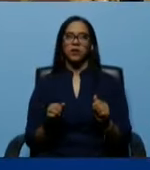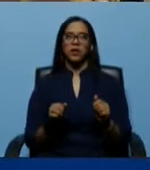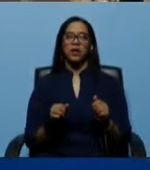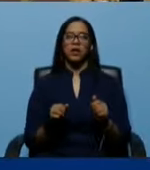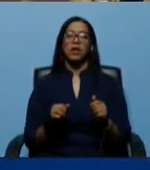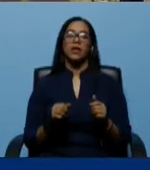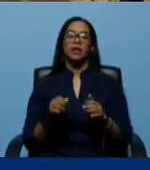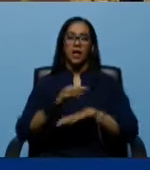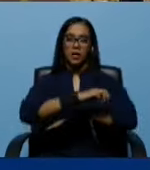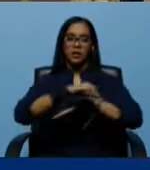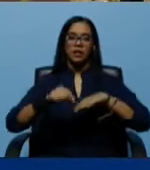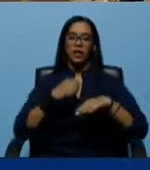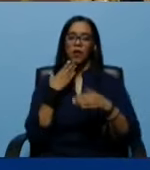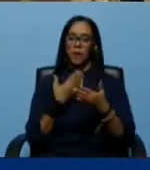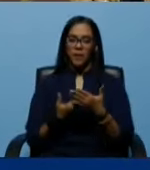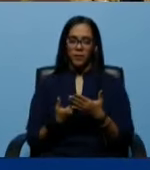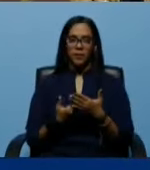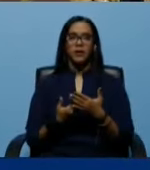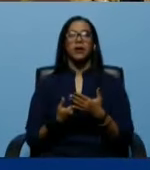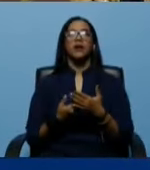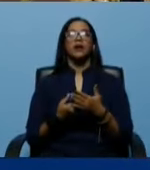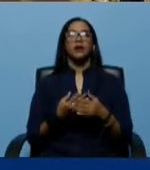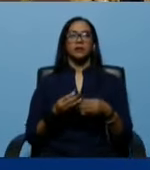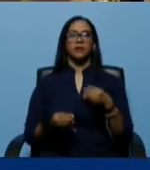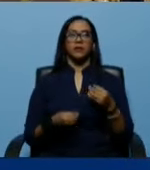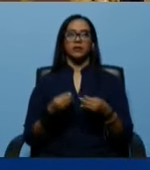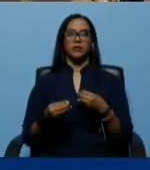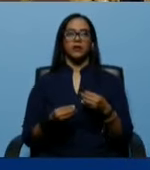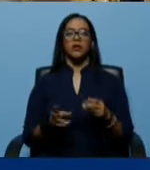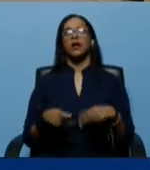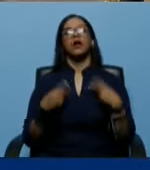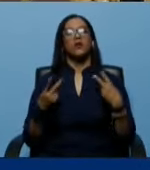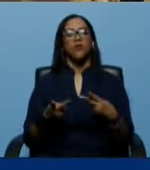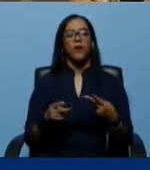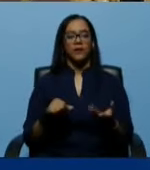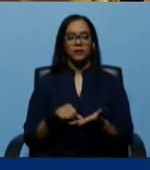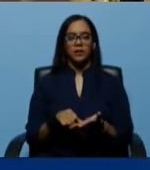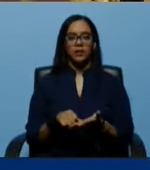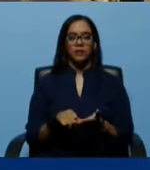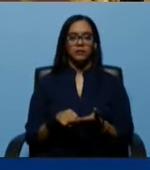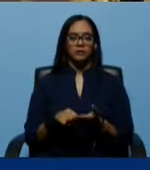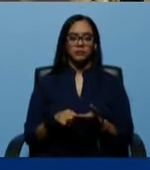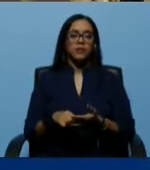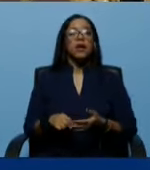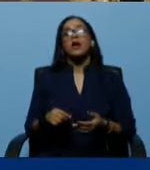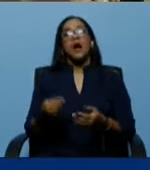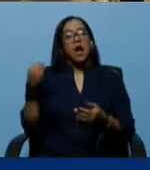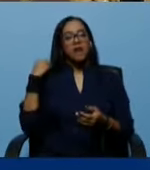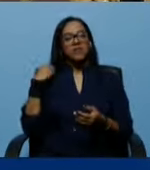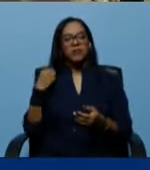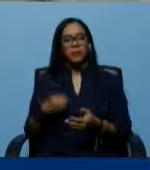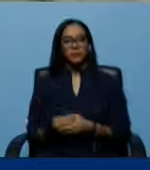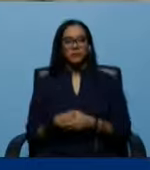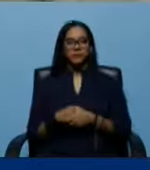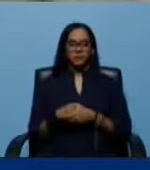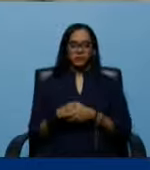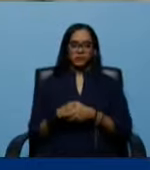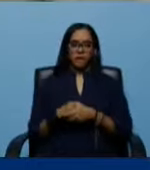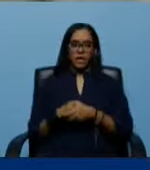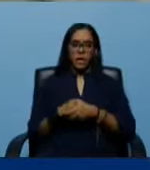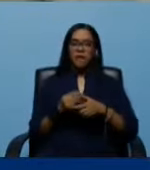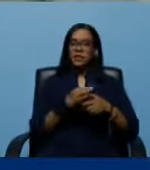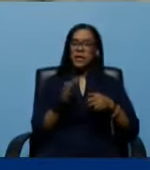arquitectura que nos permita establecer la nueva sede. Ernesto, actualízame. Excelente, señor presidente.